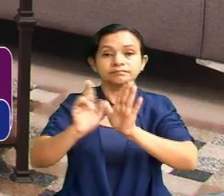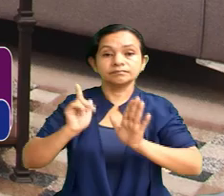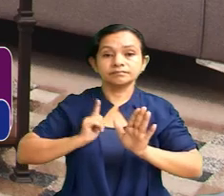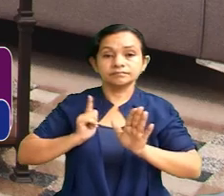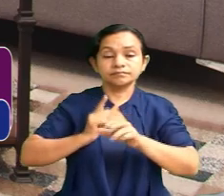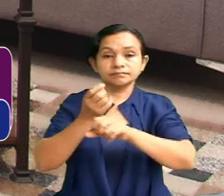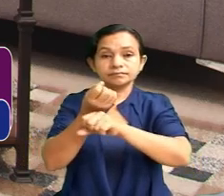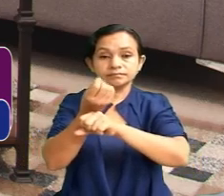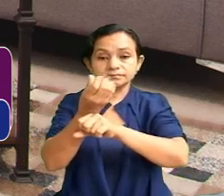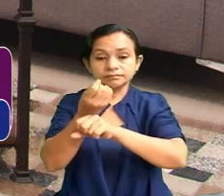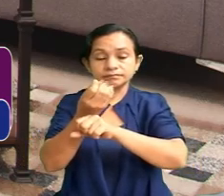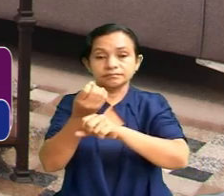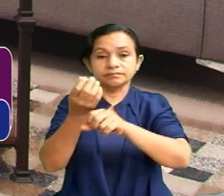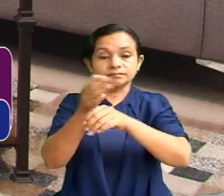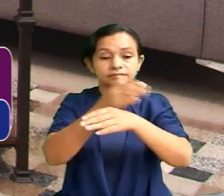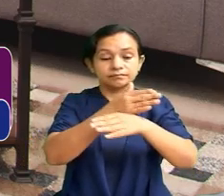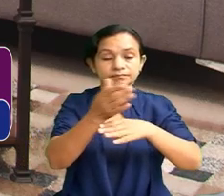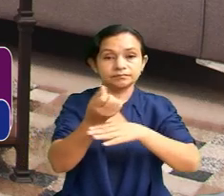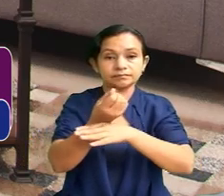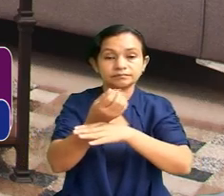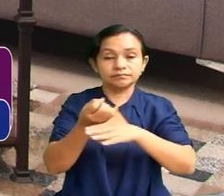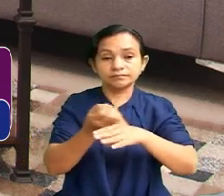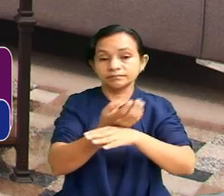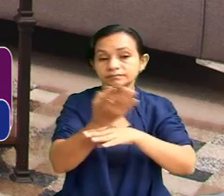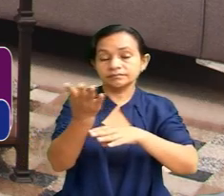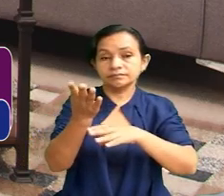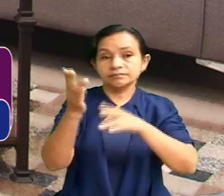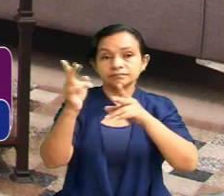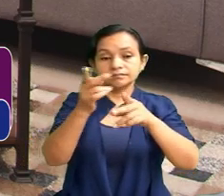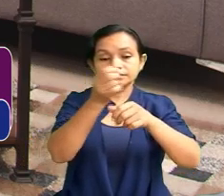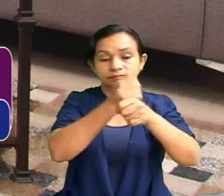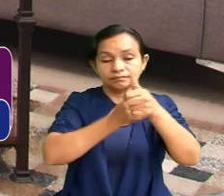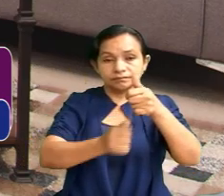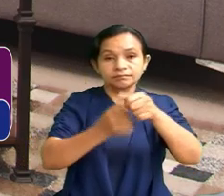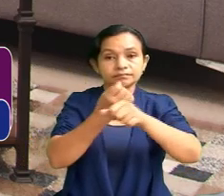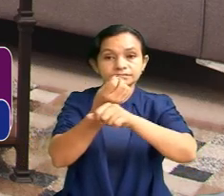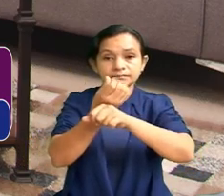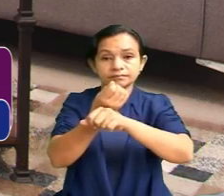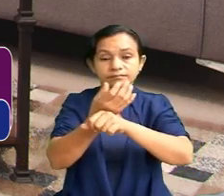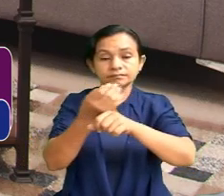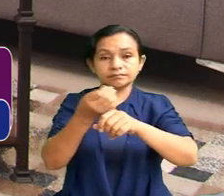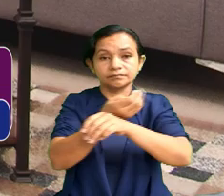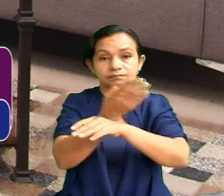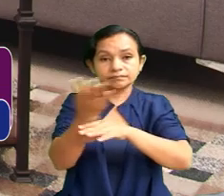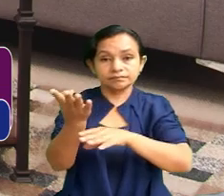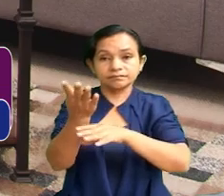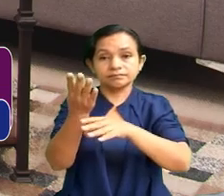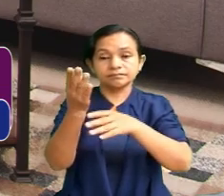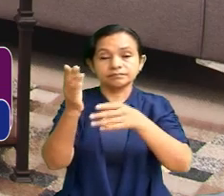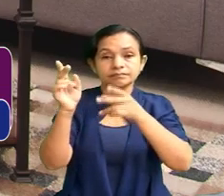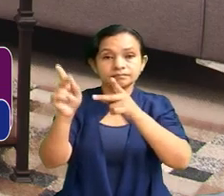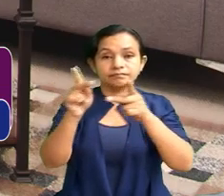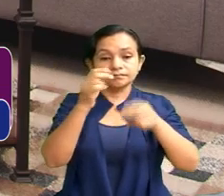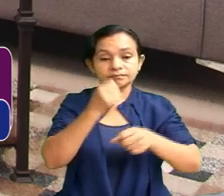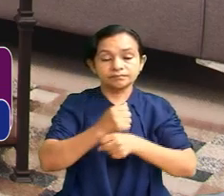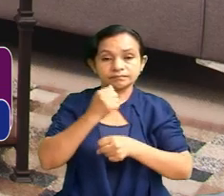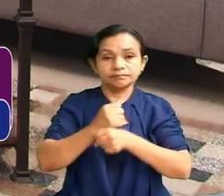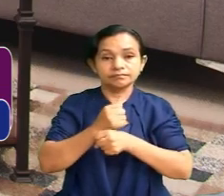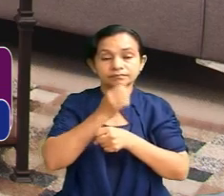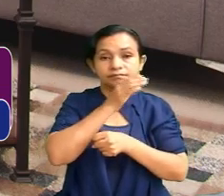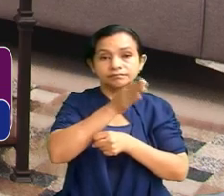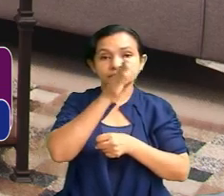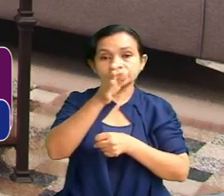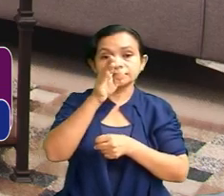alcaldes las alcaldías con todo su personal de los alcaldes vicealcaldes sectas de consejos concejales todo el personal técnico personal de gestión de riesgos